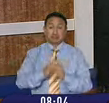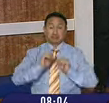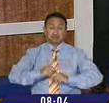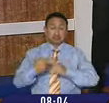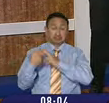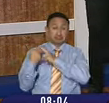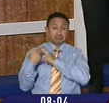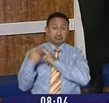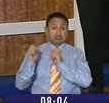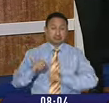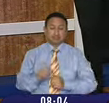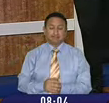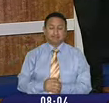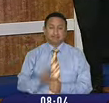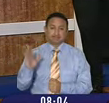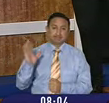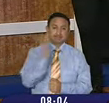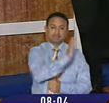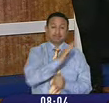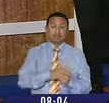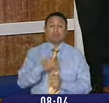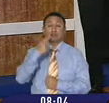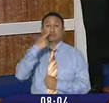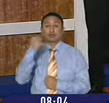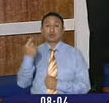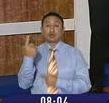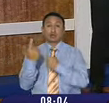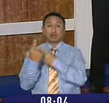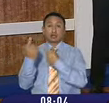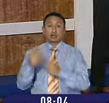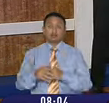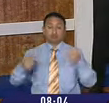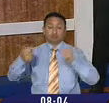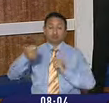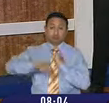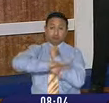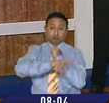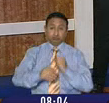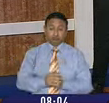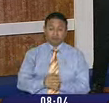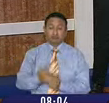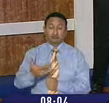suyo. Totalmente. Un hombre que presuntamente se dedicaba al robo de personas con armas blancas